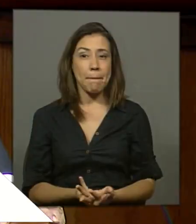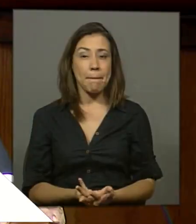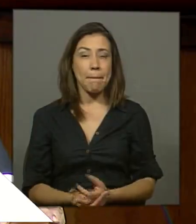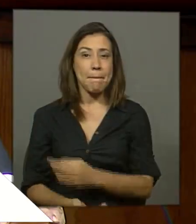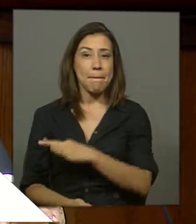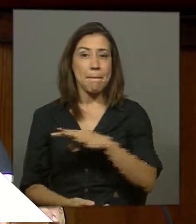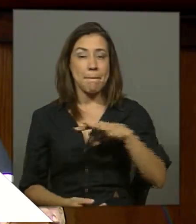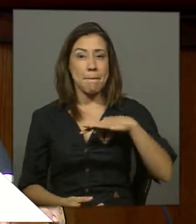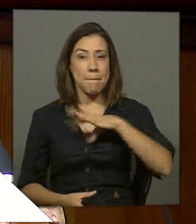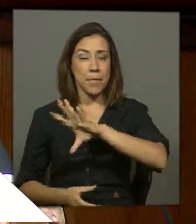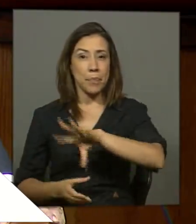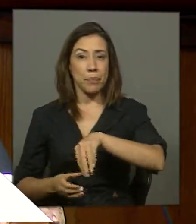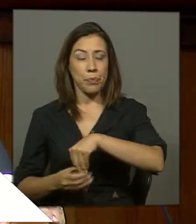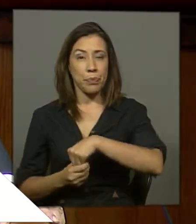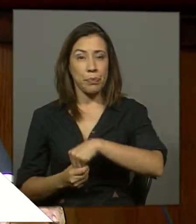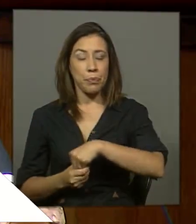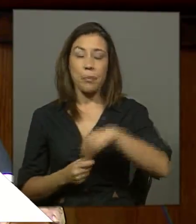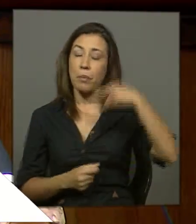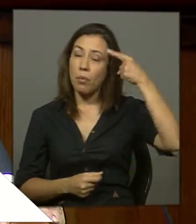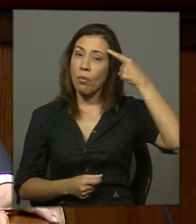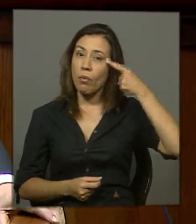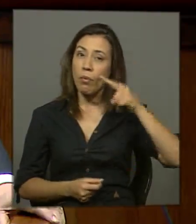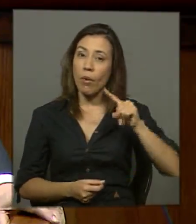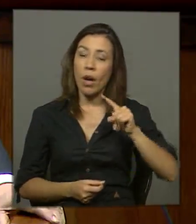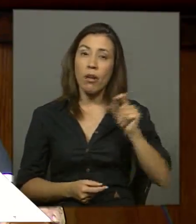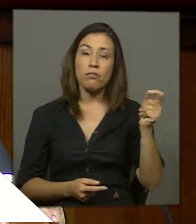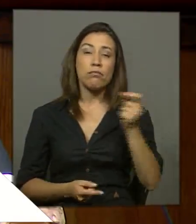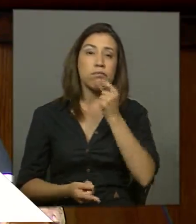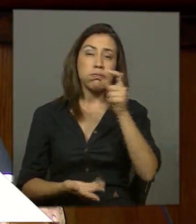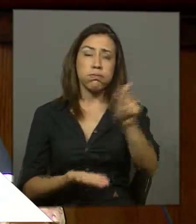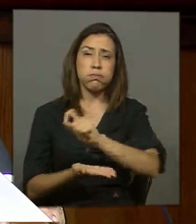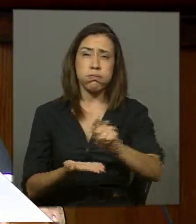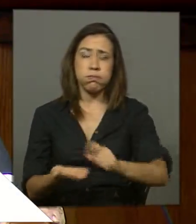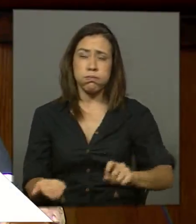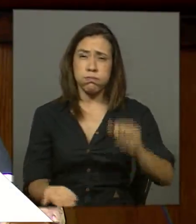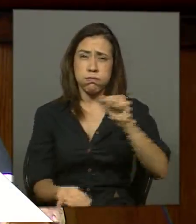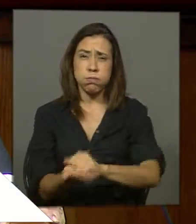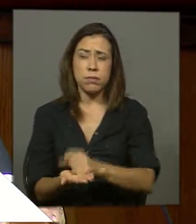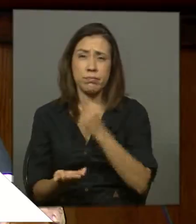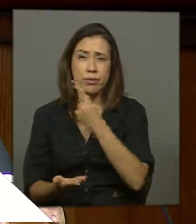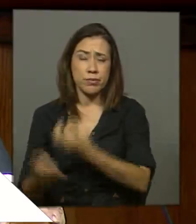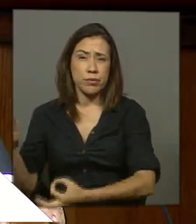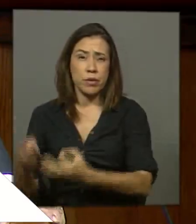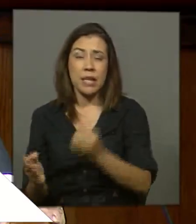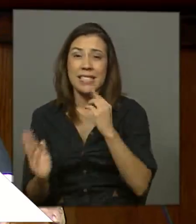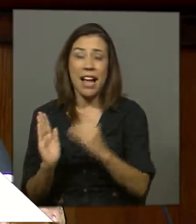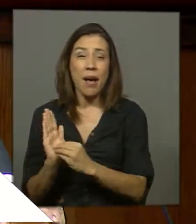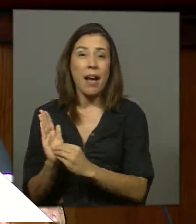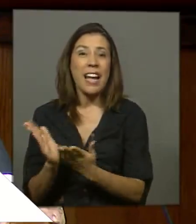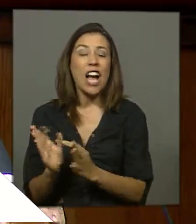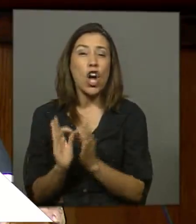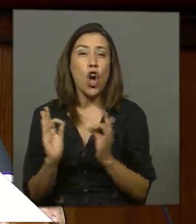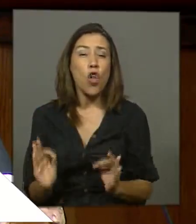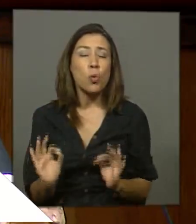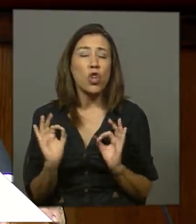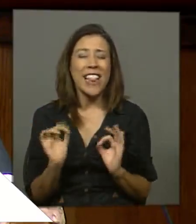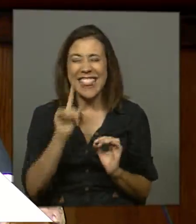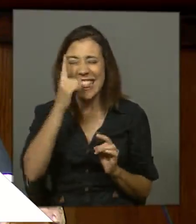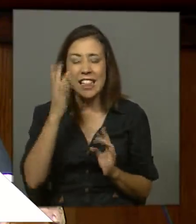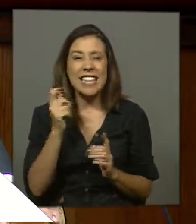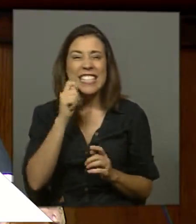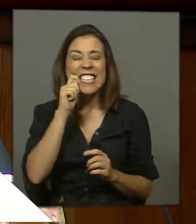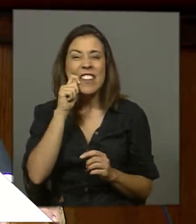Ministerio del interior para querellarse y está descrita la conducta típica entendida